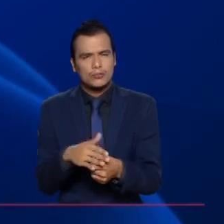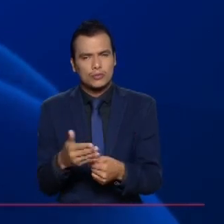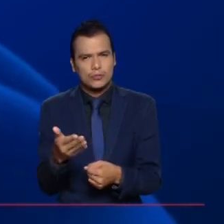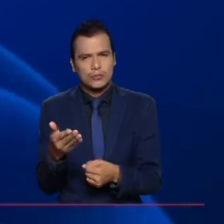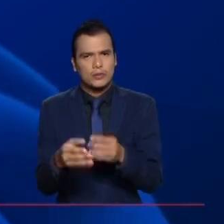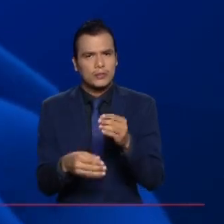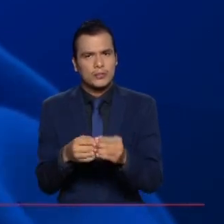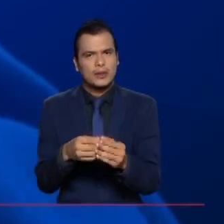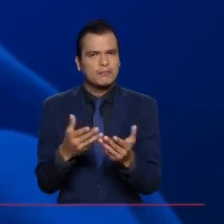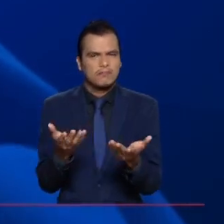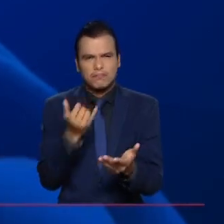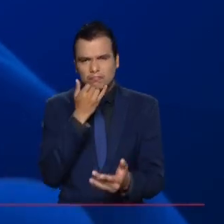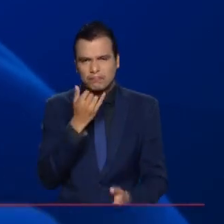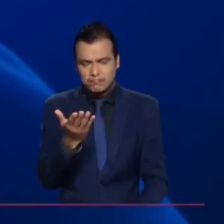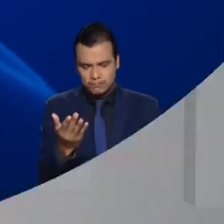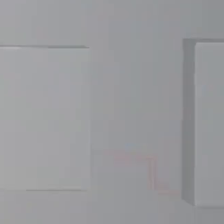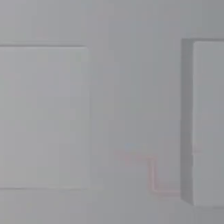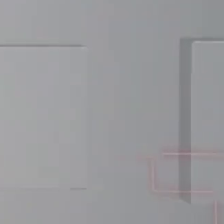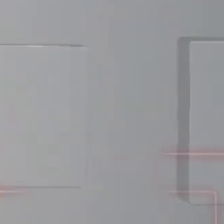emergencia y qué balance deja?